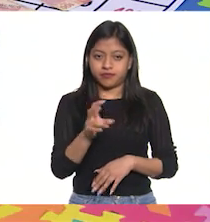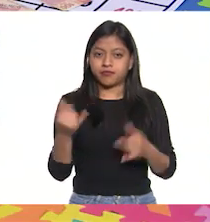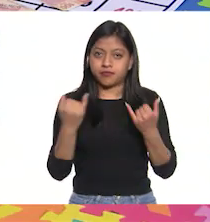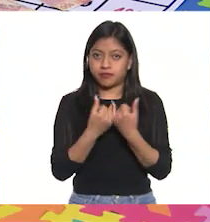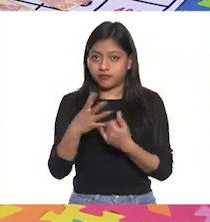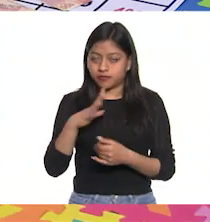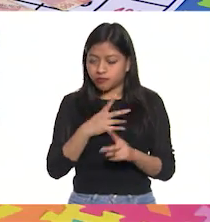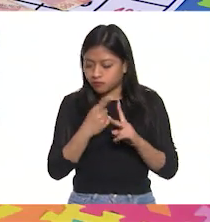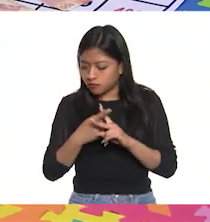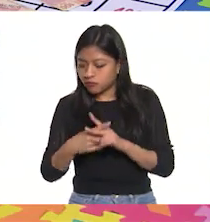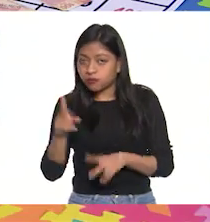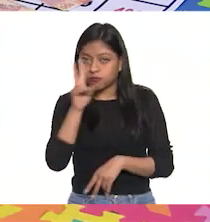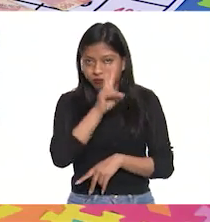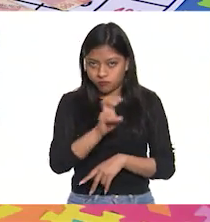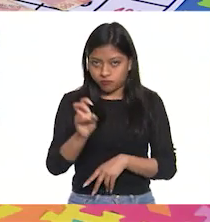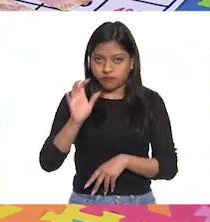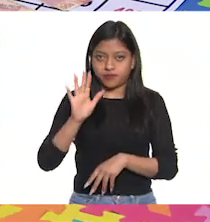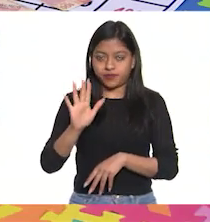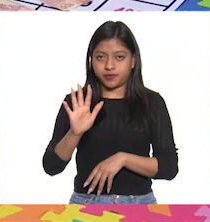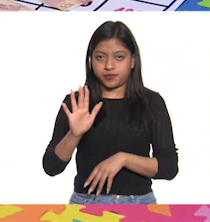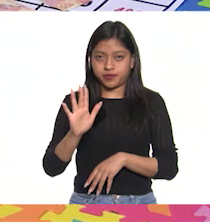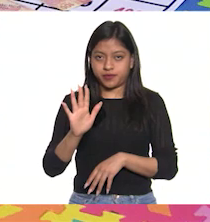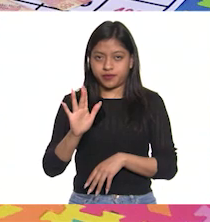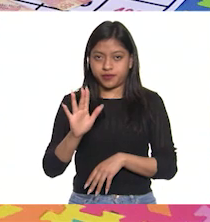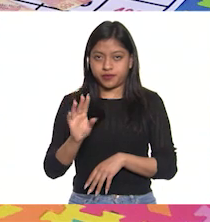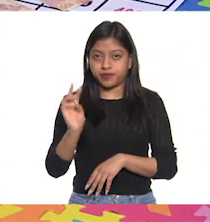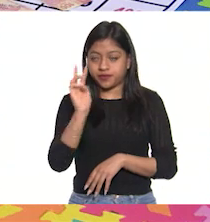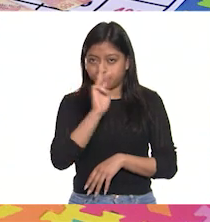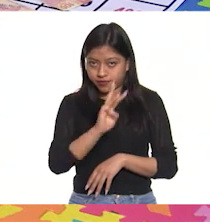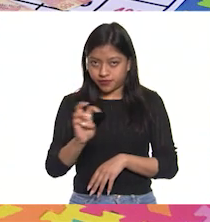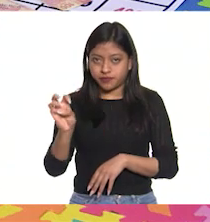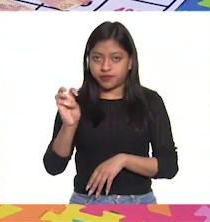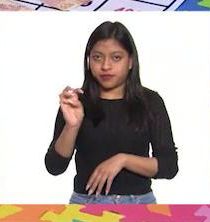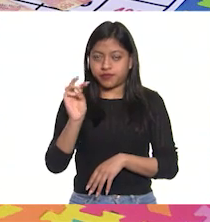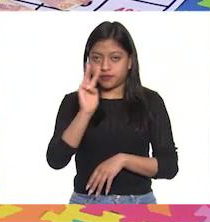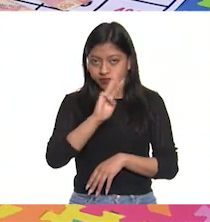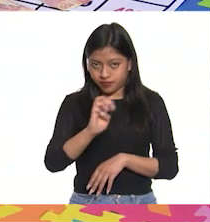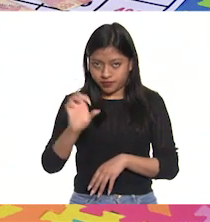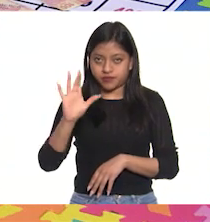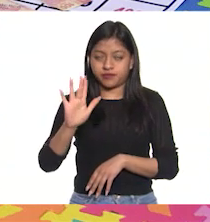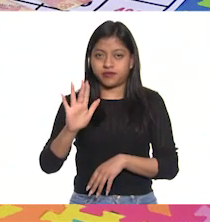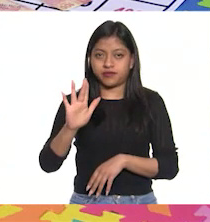aquí 250, 300,